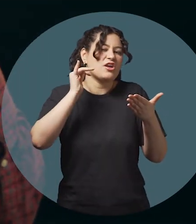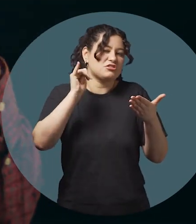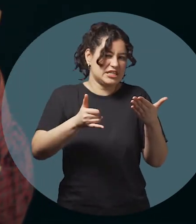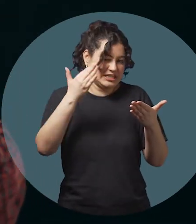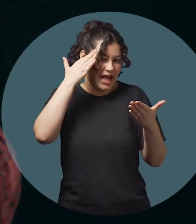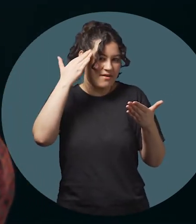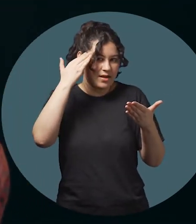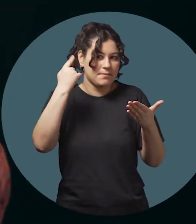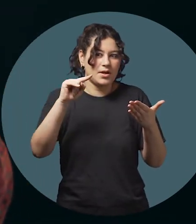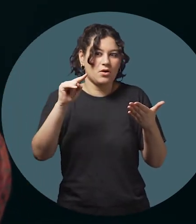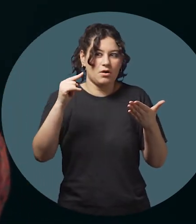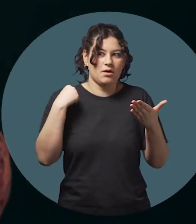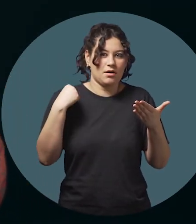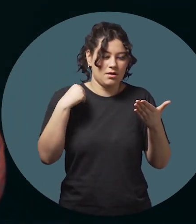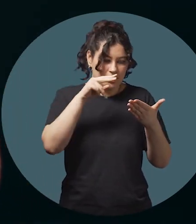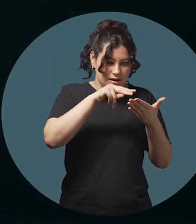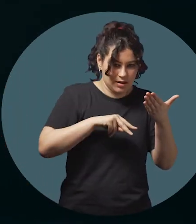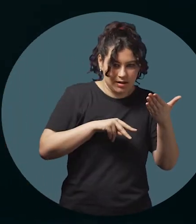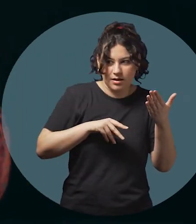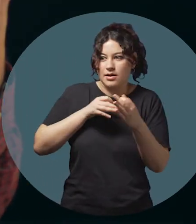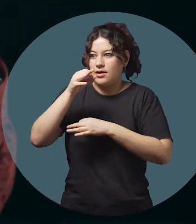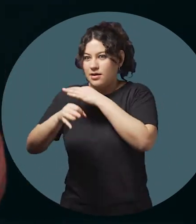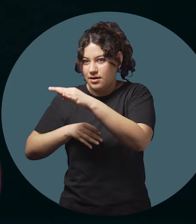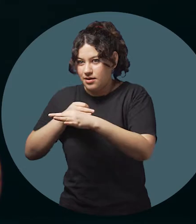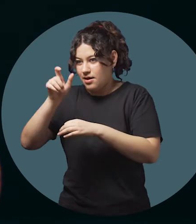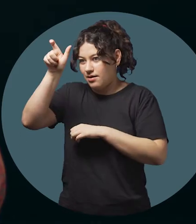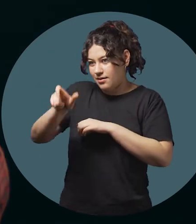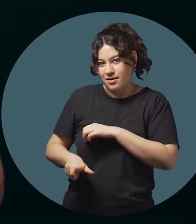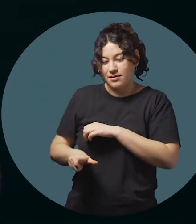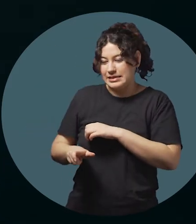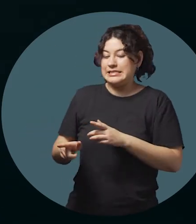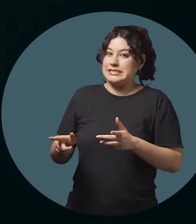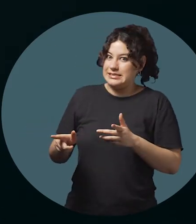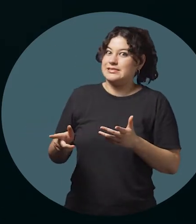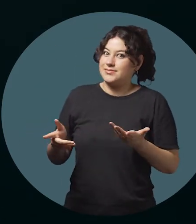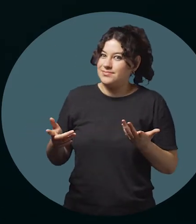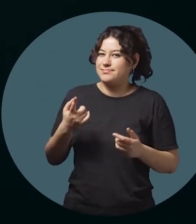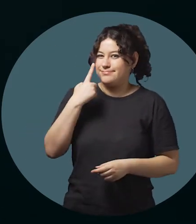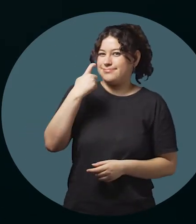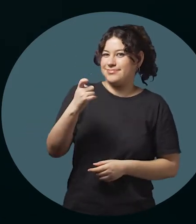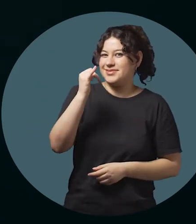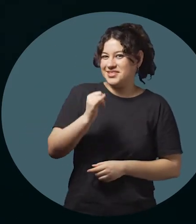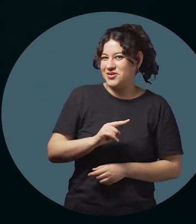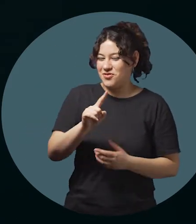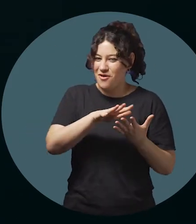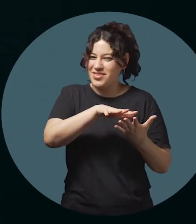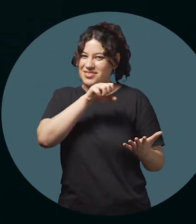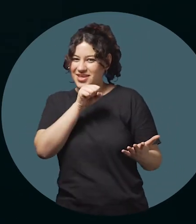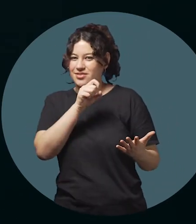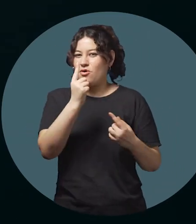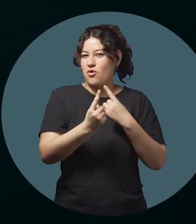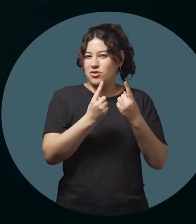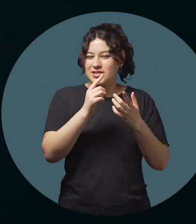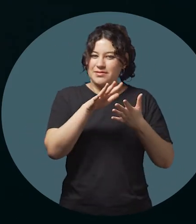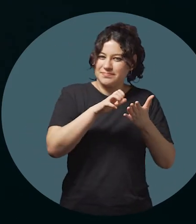que lo entendió, pero cuando uno lo lee y lo trata de expresar a otra persona, ahí nos damos cuenta de lo que entendimos y de lo que